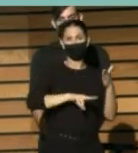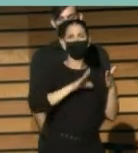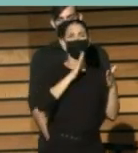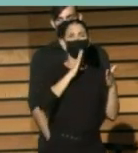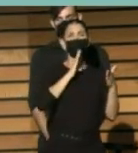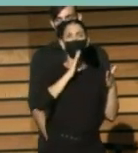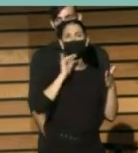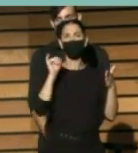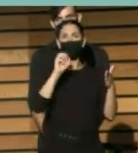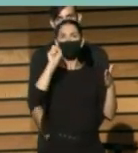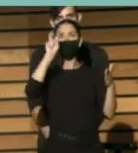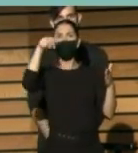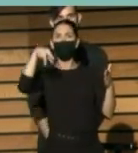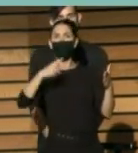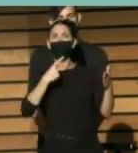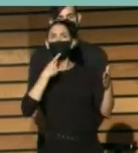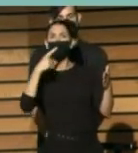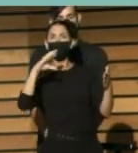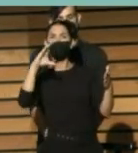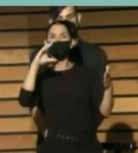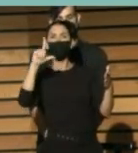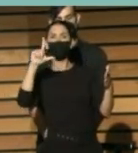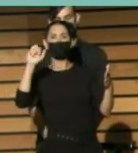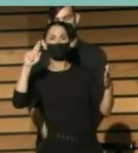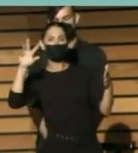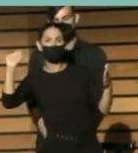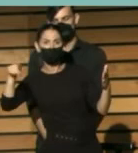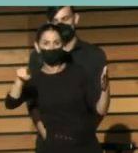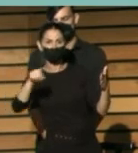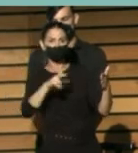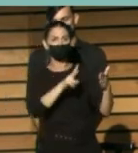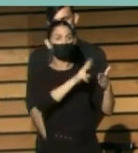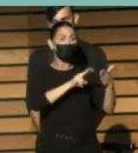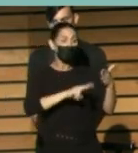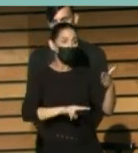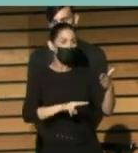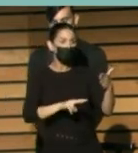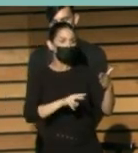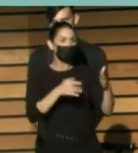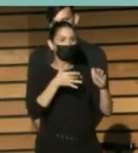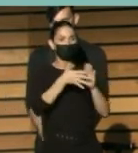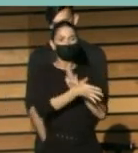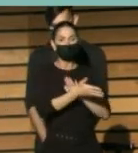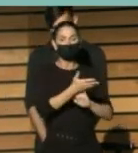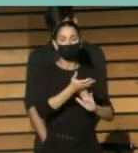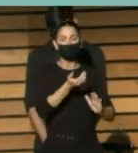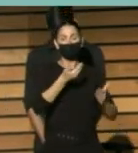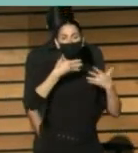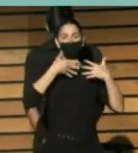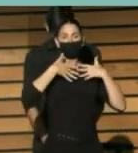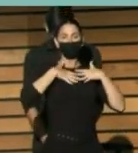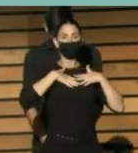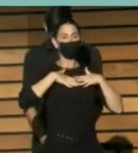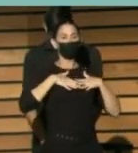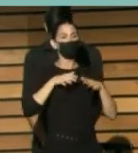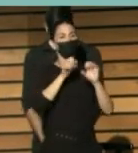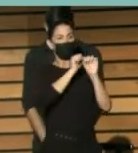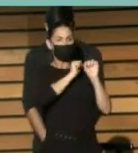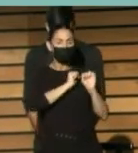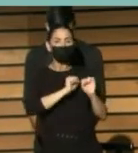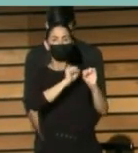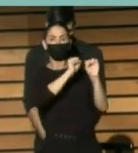Juan o lo decía Clara, la lectura ha sido refugio cuando teníamos tanto miedo de tantas cosas